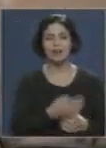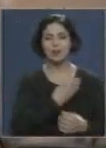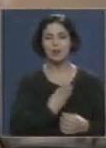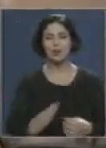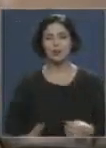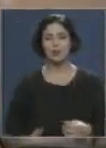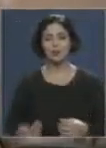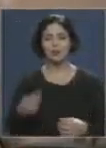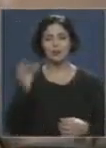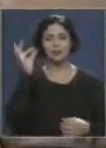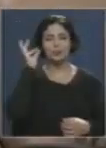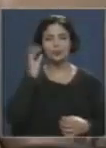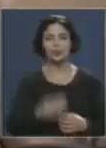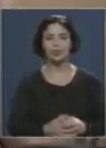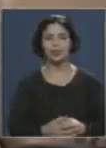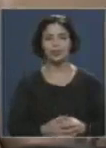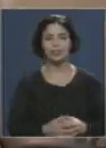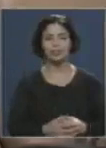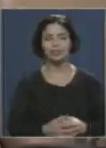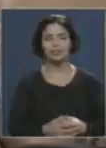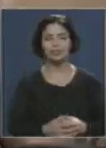presidenta,